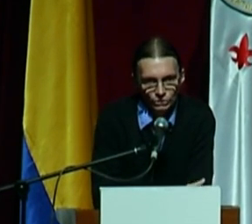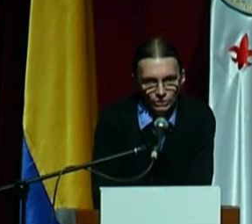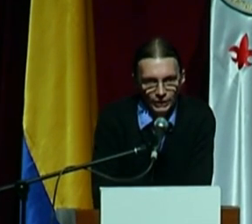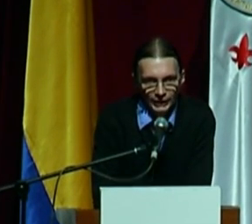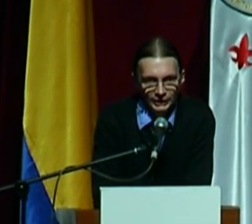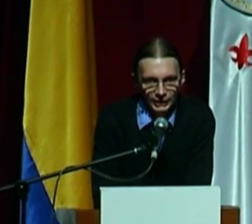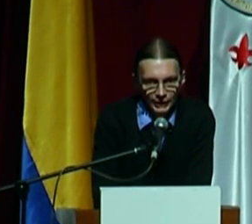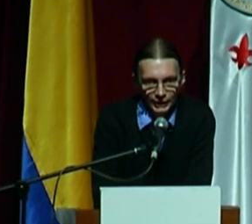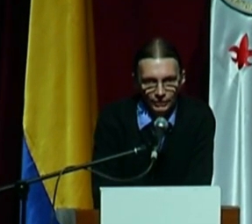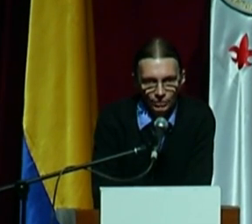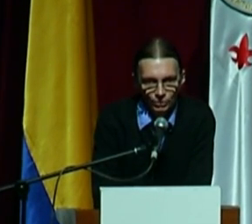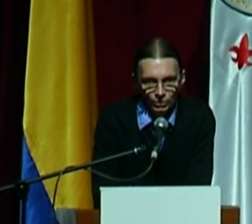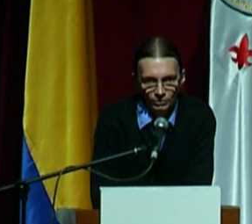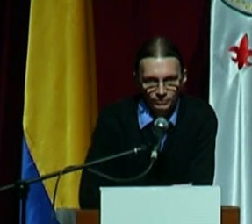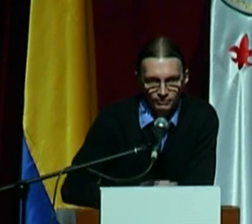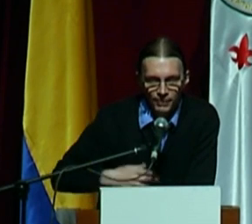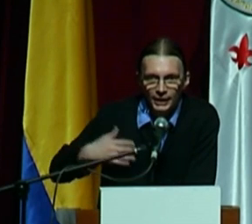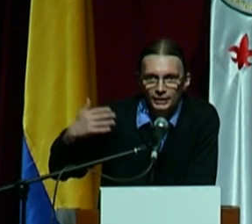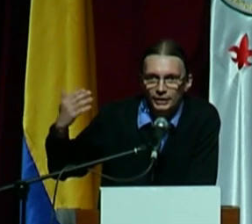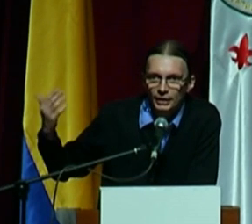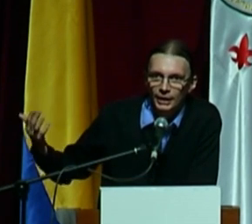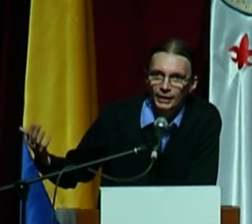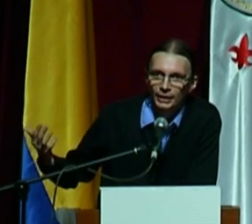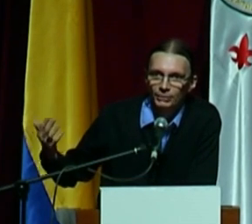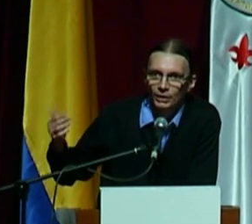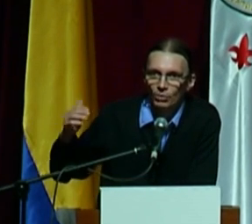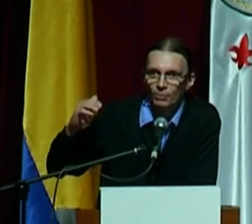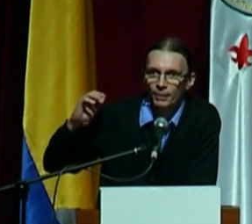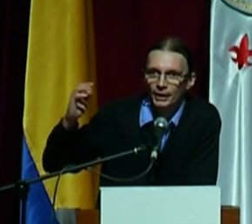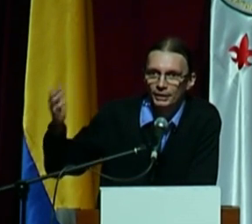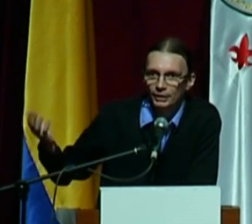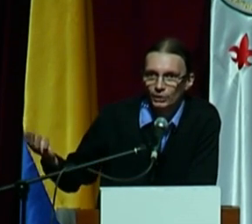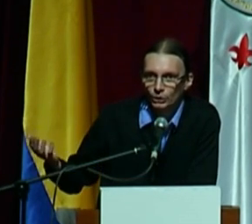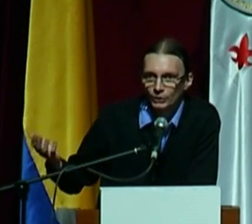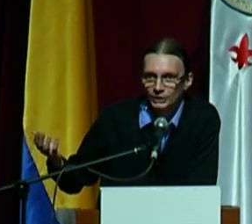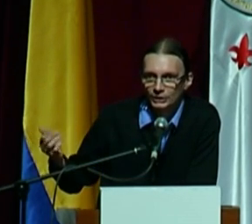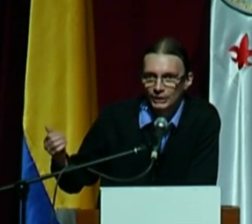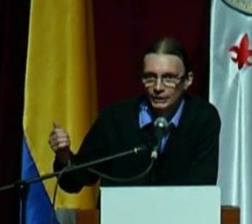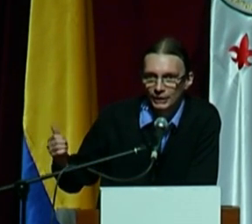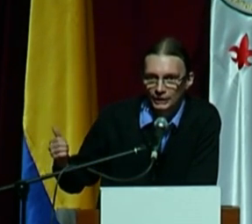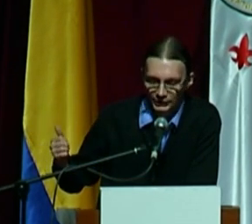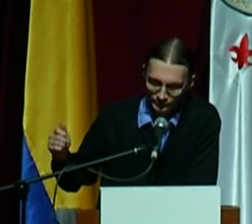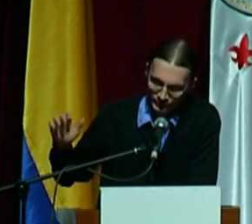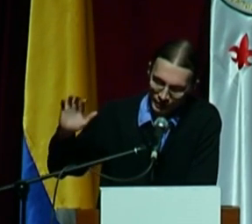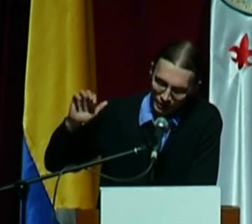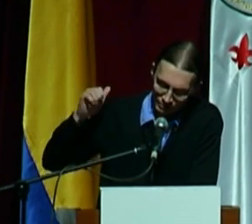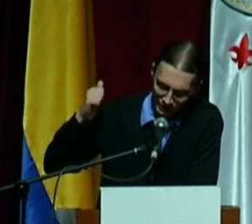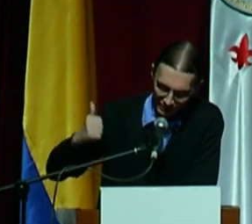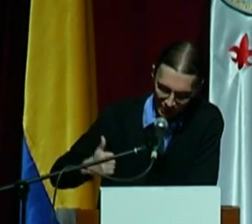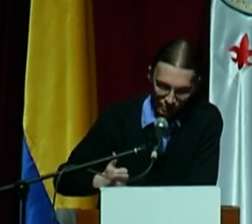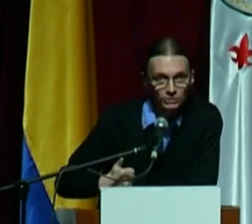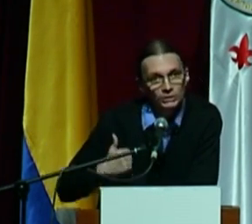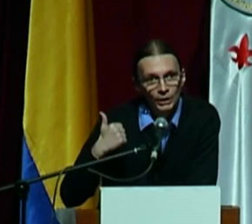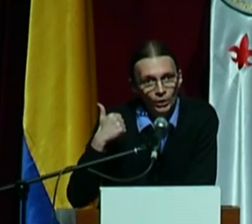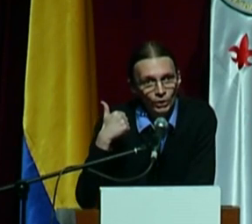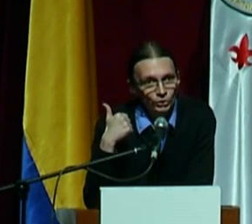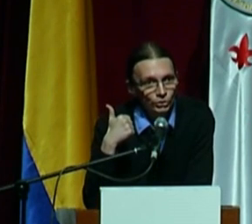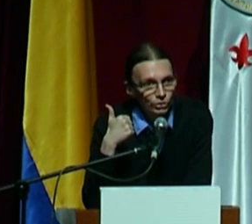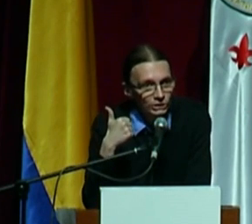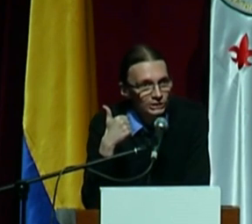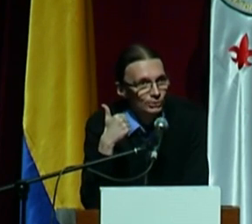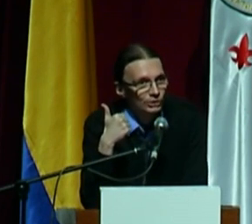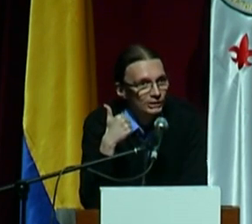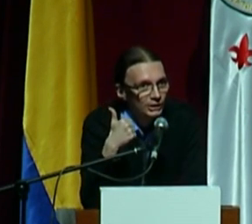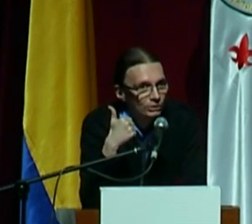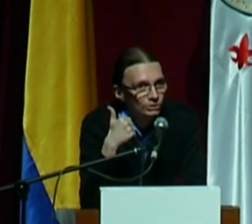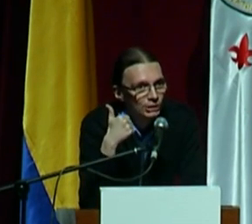debemos entender como parte de la academia, como parte de la universidad, es primero que lo que